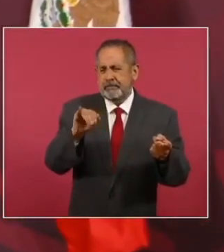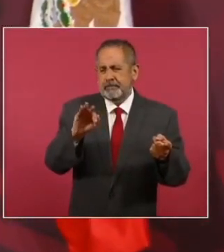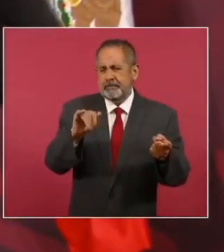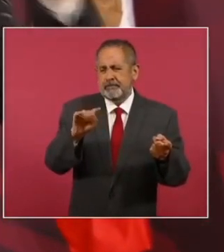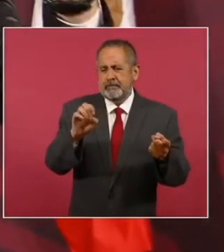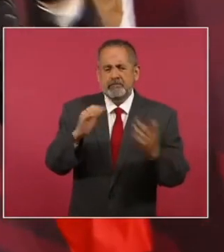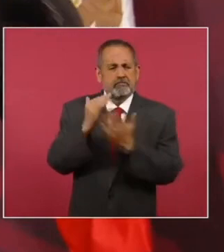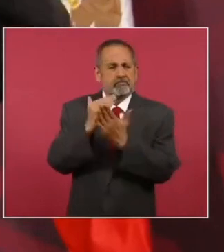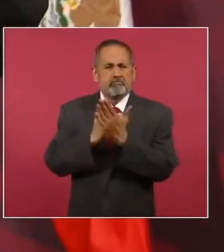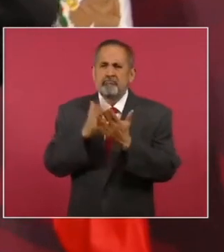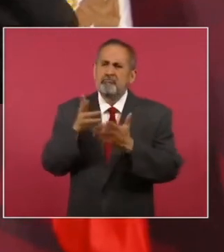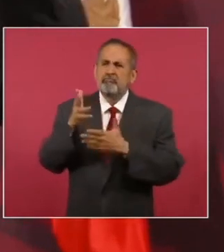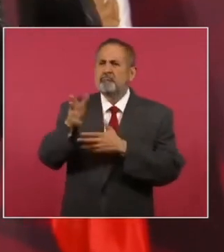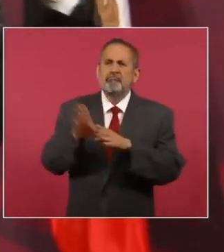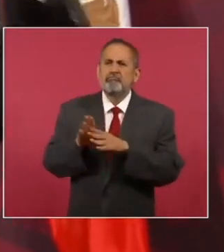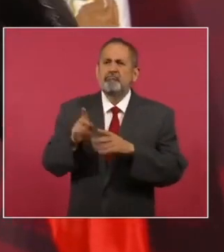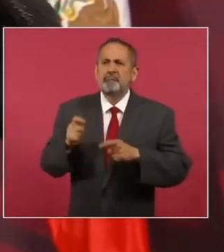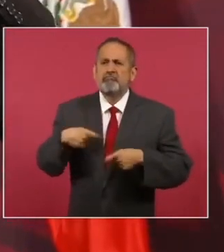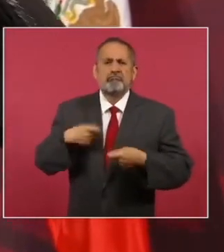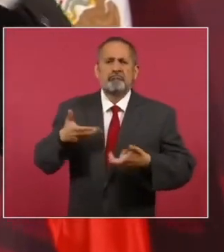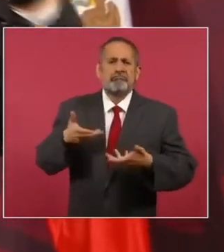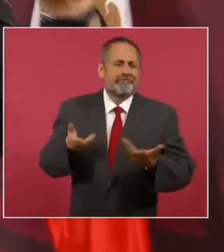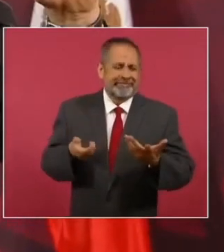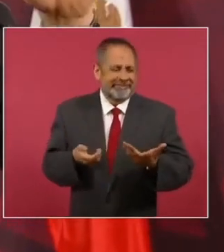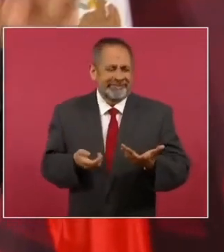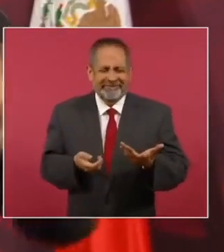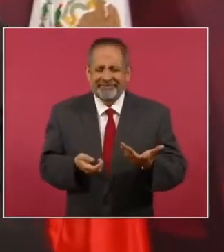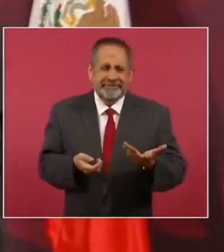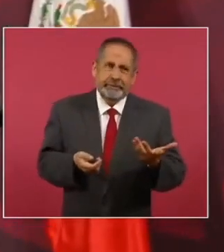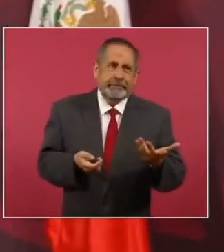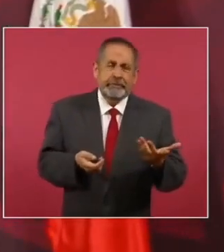de que había